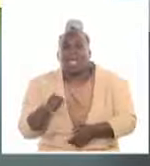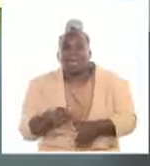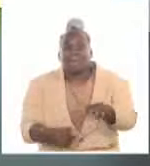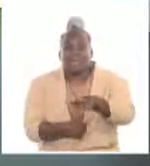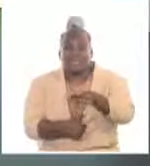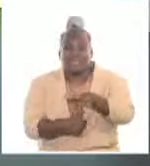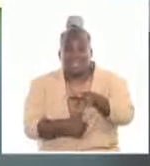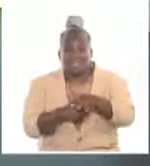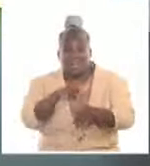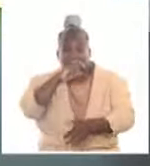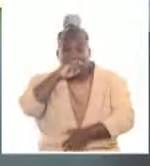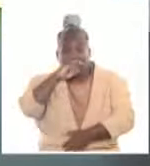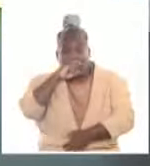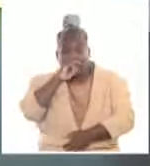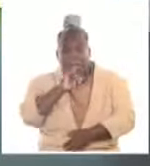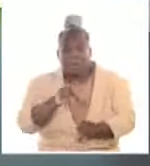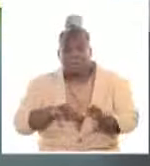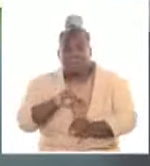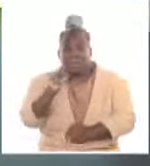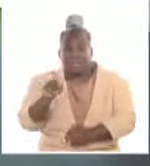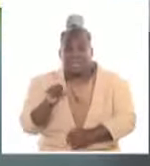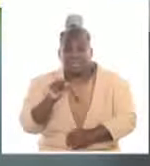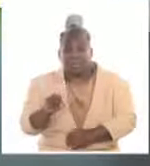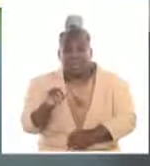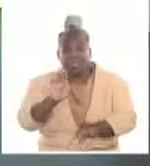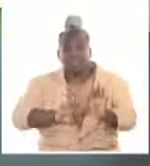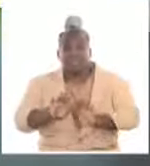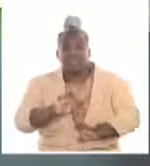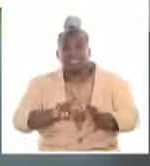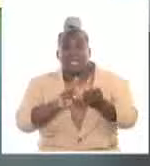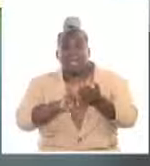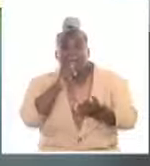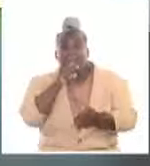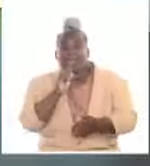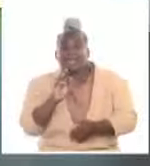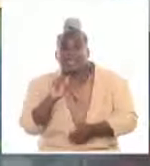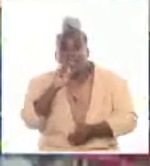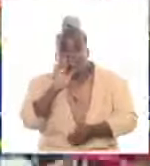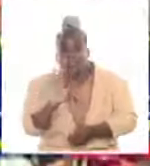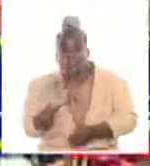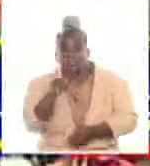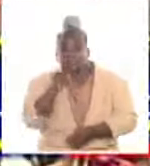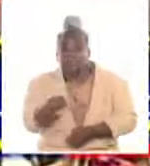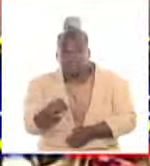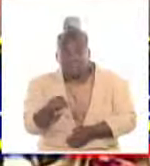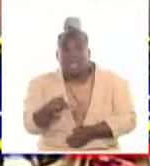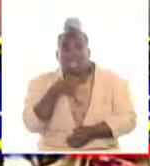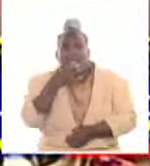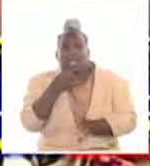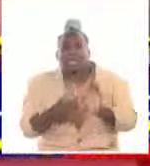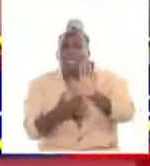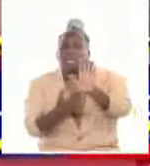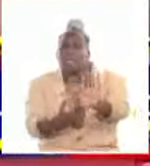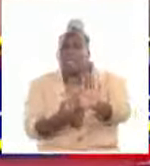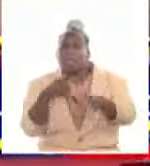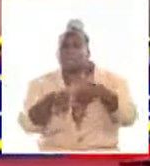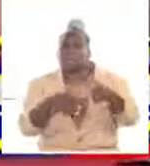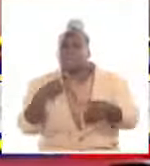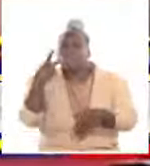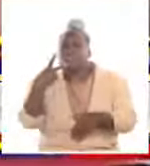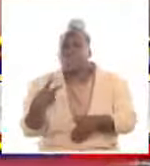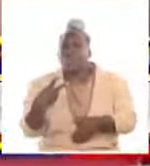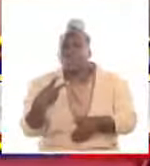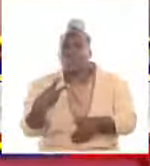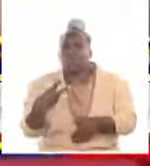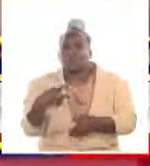el ministro de Defensa, el general Vladimir Padrino. Evidencias apuntan a la participación de dos entidades estadounidenses en los